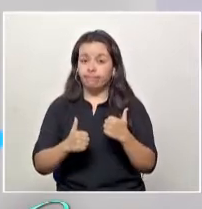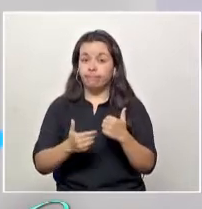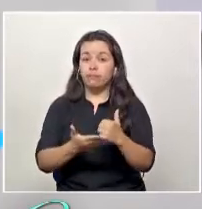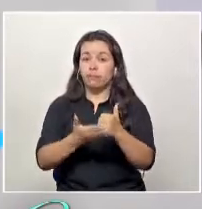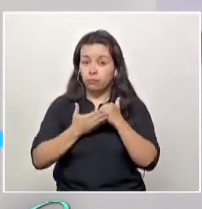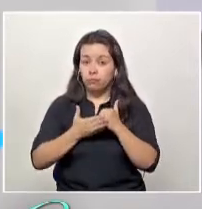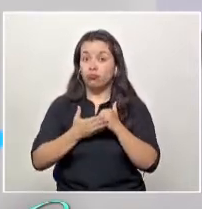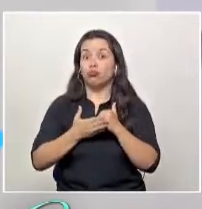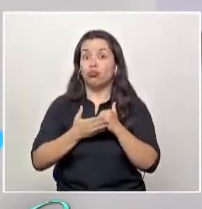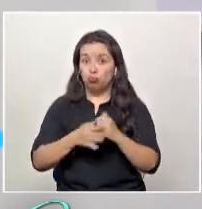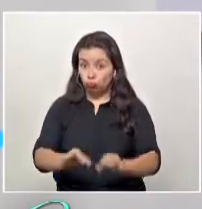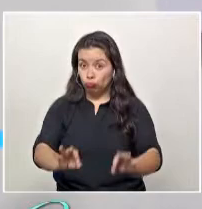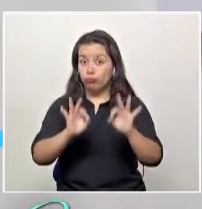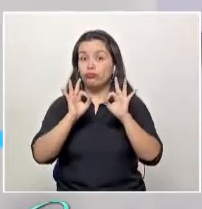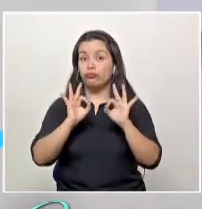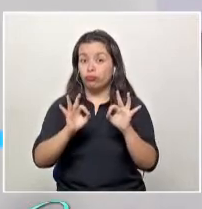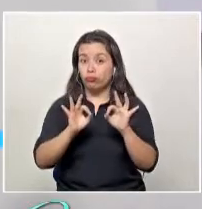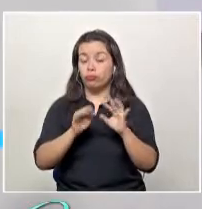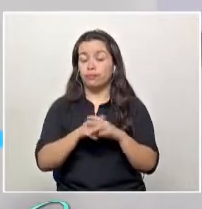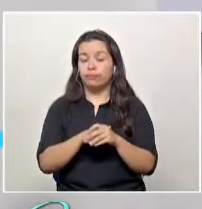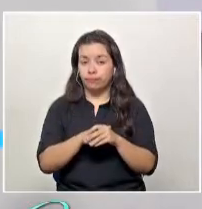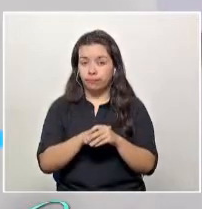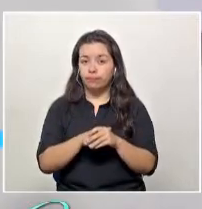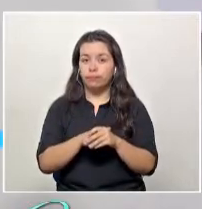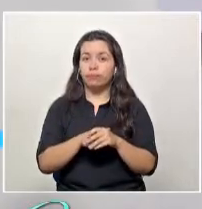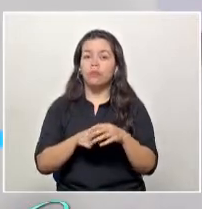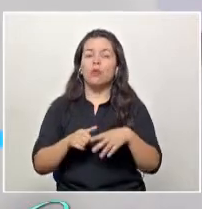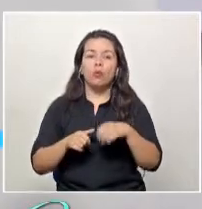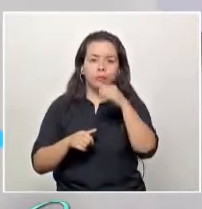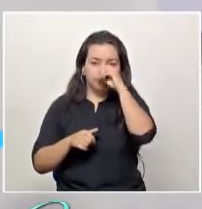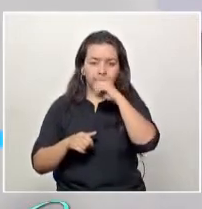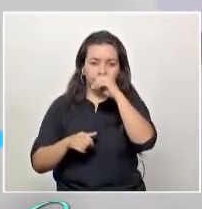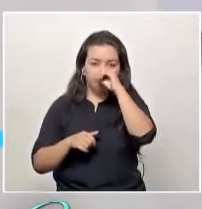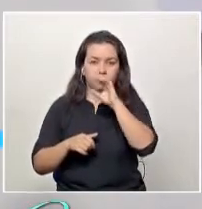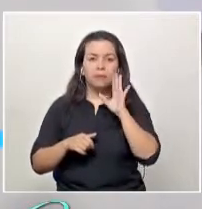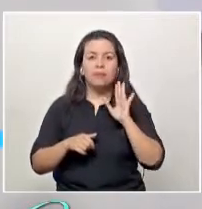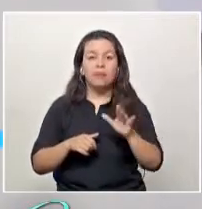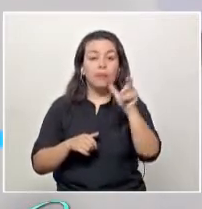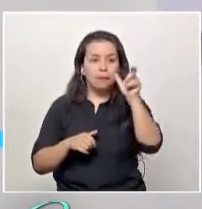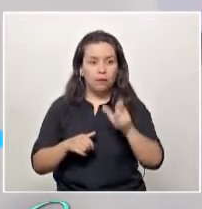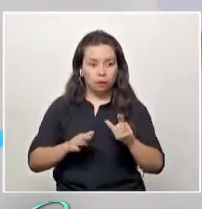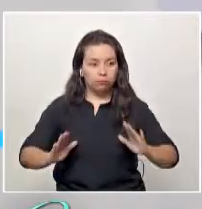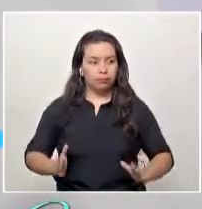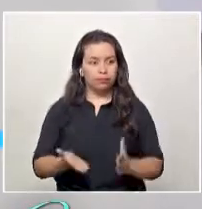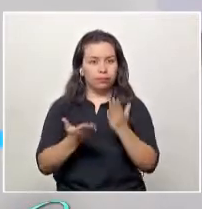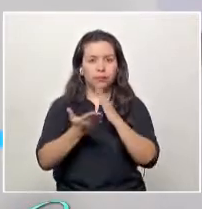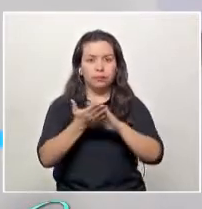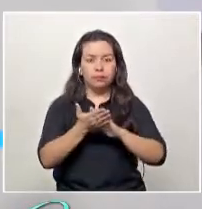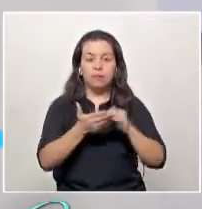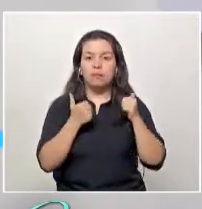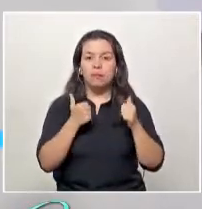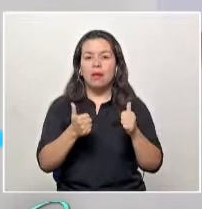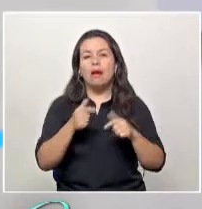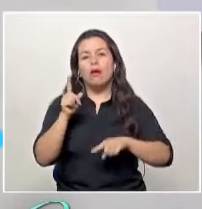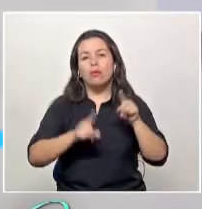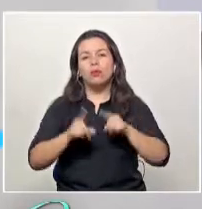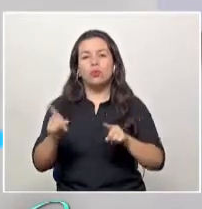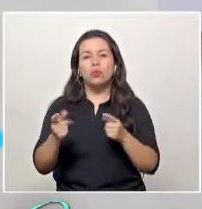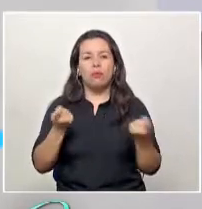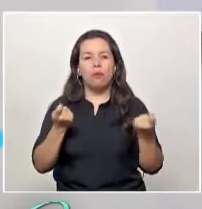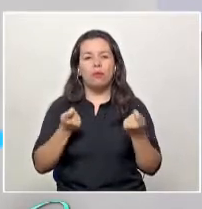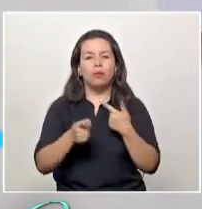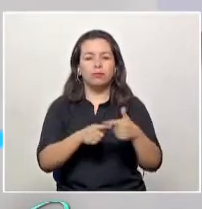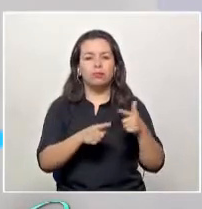unos resultados maravillosos con ozono. Y el paciente mejora muchísimo y uno hace las colonoscopias de control y la